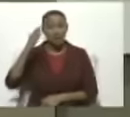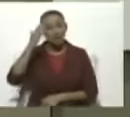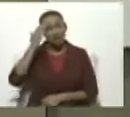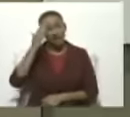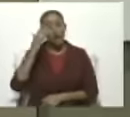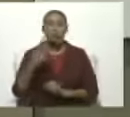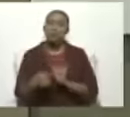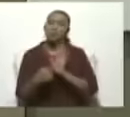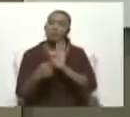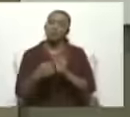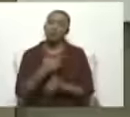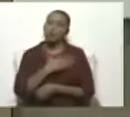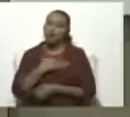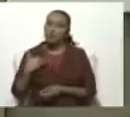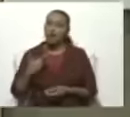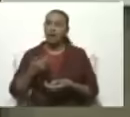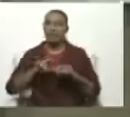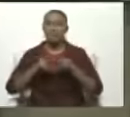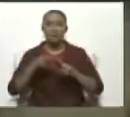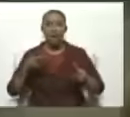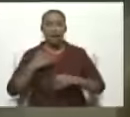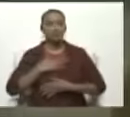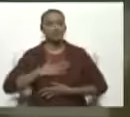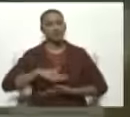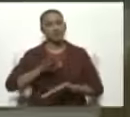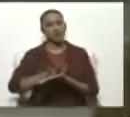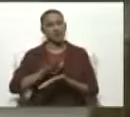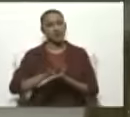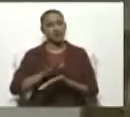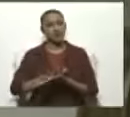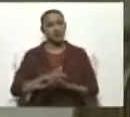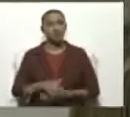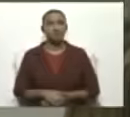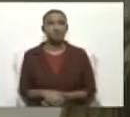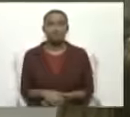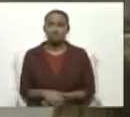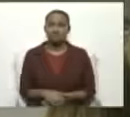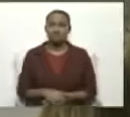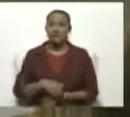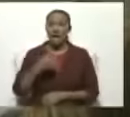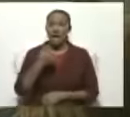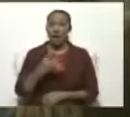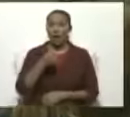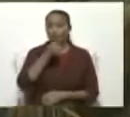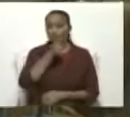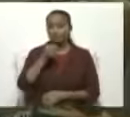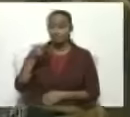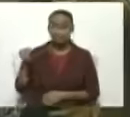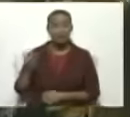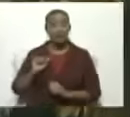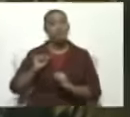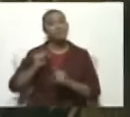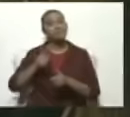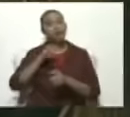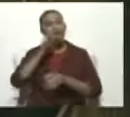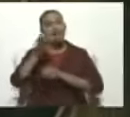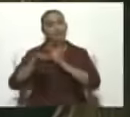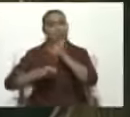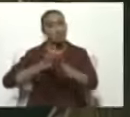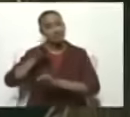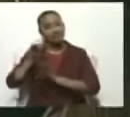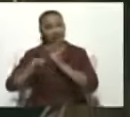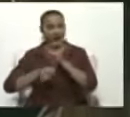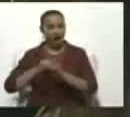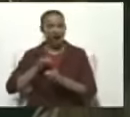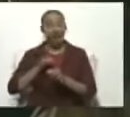tranquilidad. Vamos a darle el derecho de palabra también al vicepresidente, que nos va a hablar de esta parte técnica que va a ocurrir